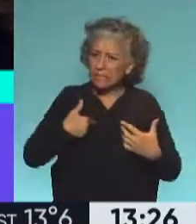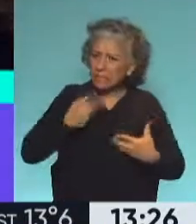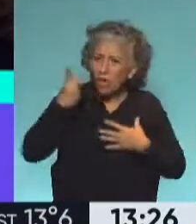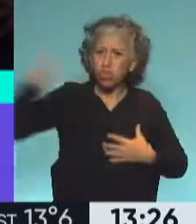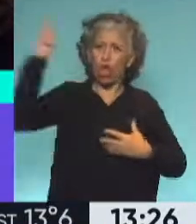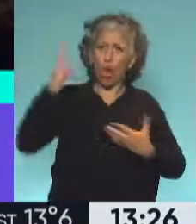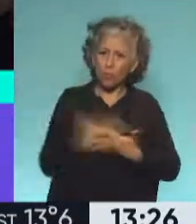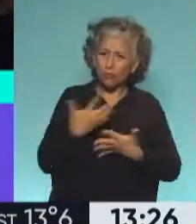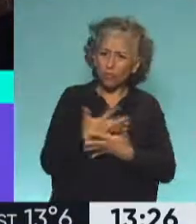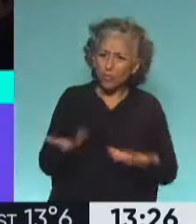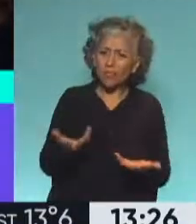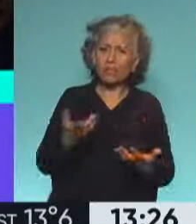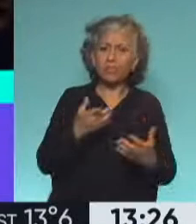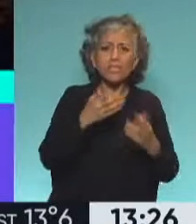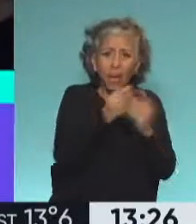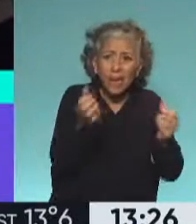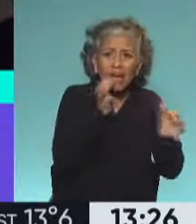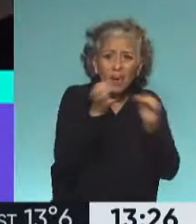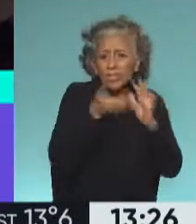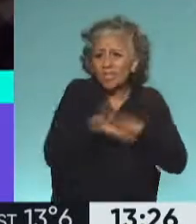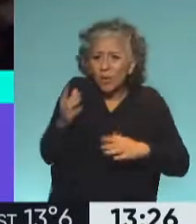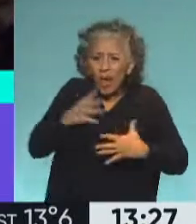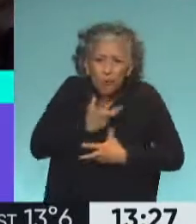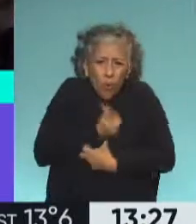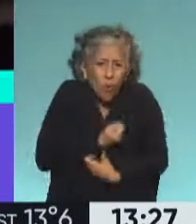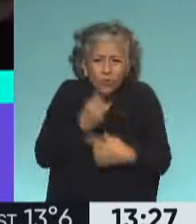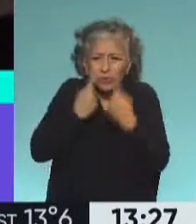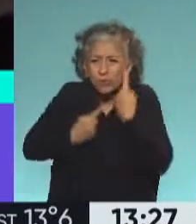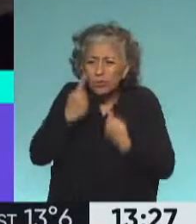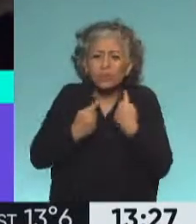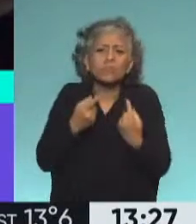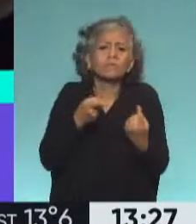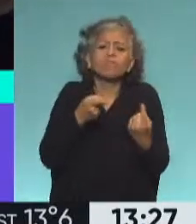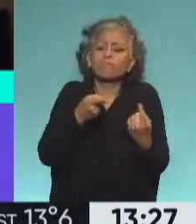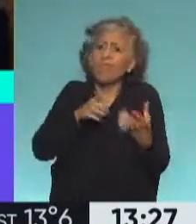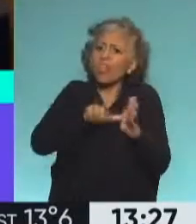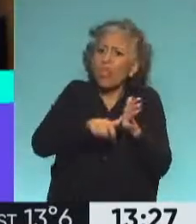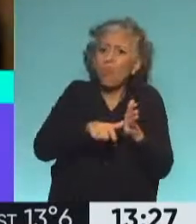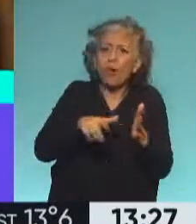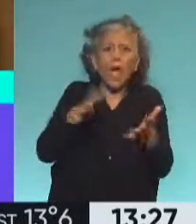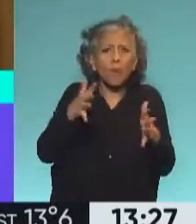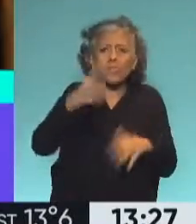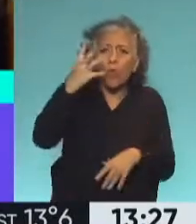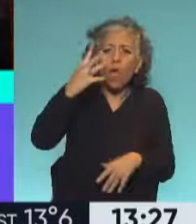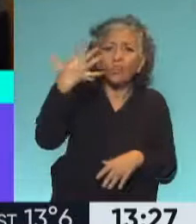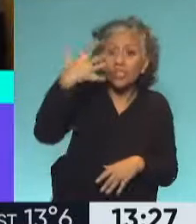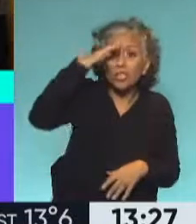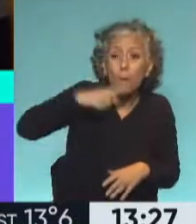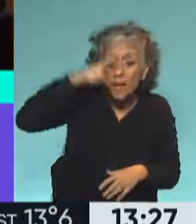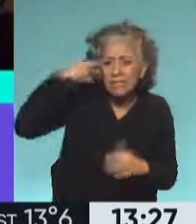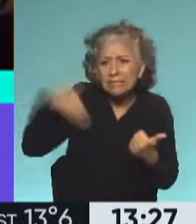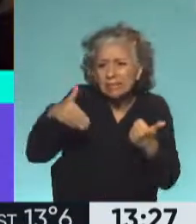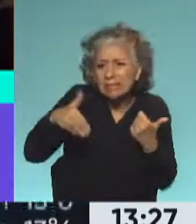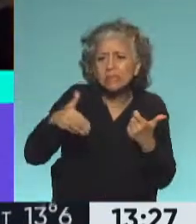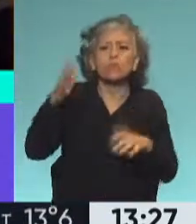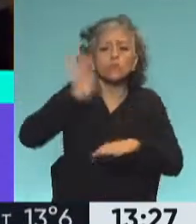que están solicitando salen llorando de esa entrevista y representa una demora de hasta 4 o 5 meses por las dificultades que tiene justamente